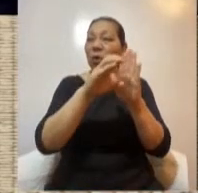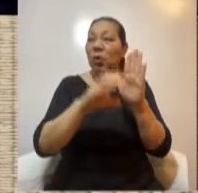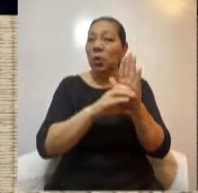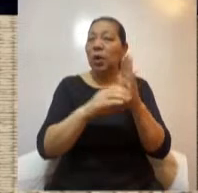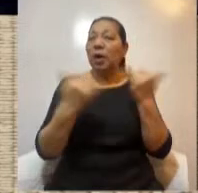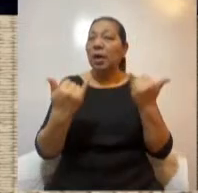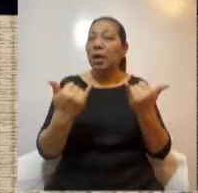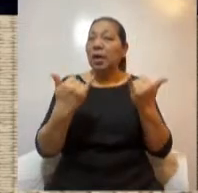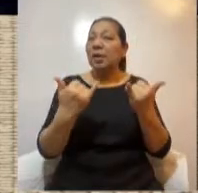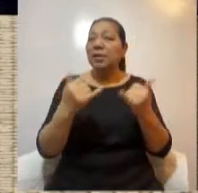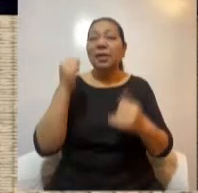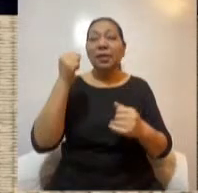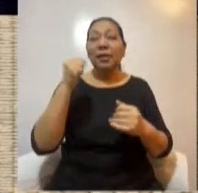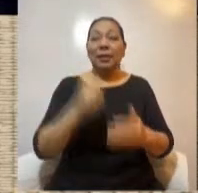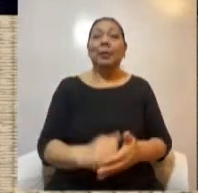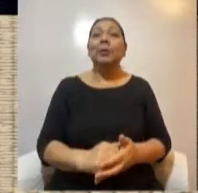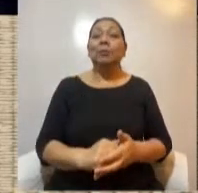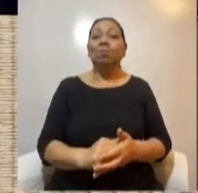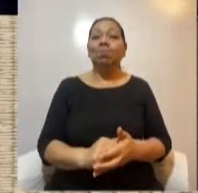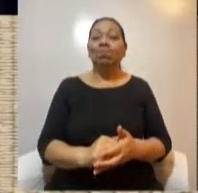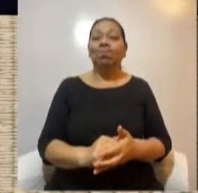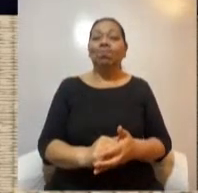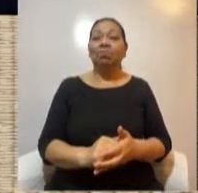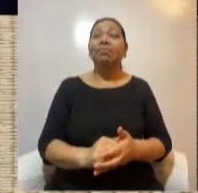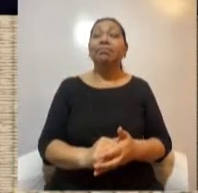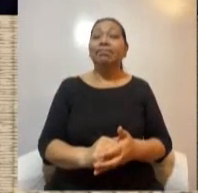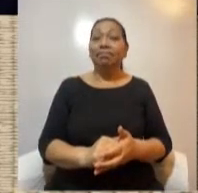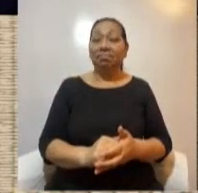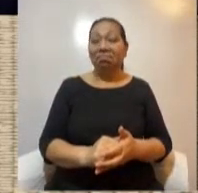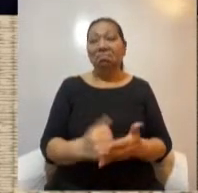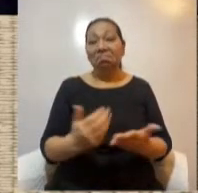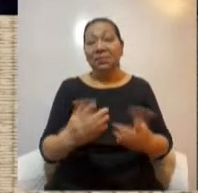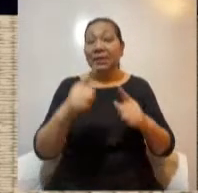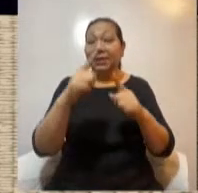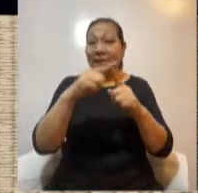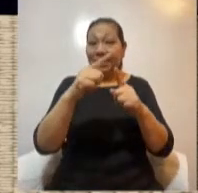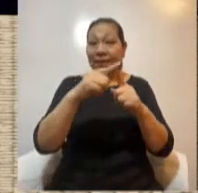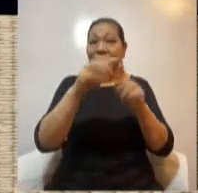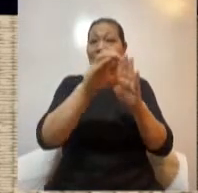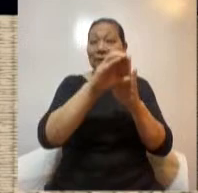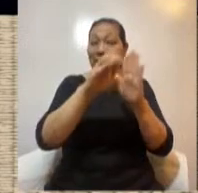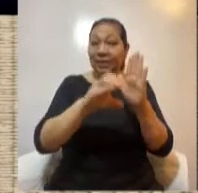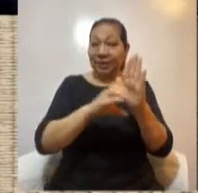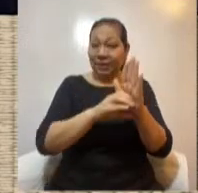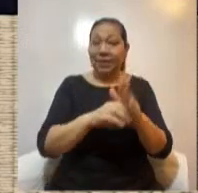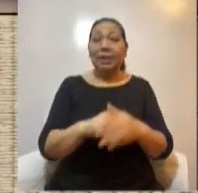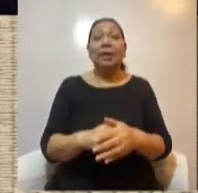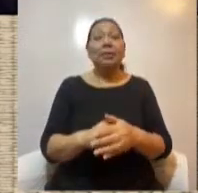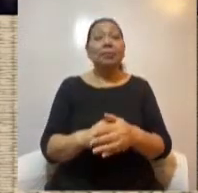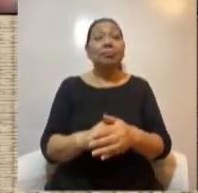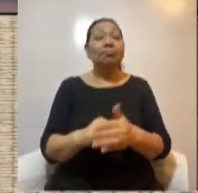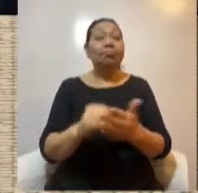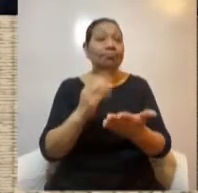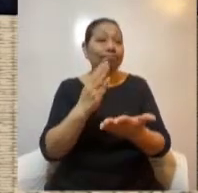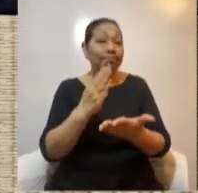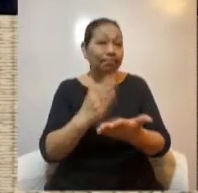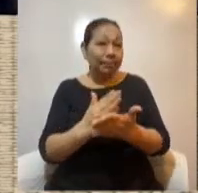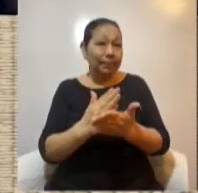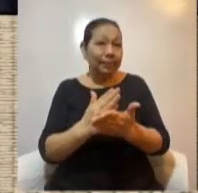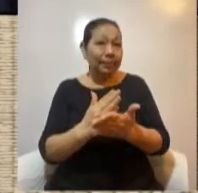Constitucional sobre este derecho? Sí, bueno, el Tribunal Constitucional